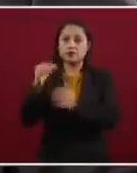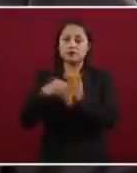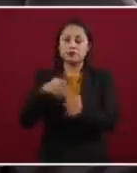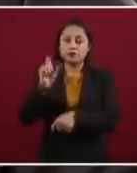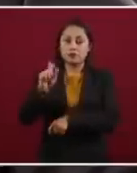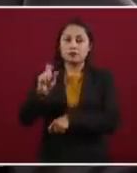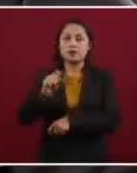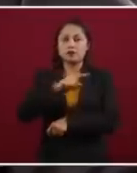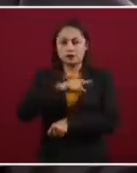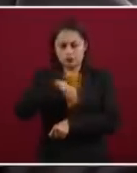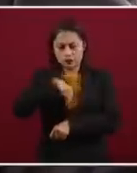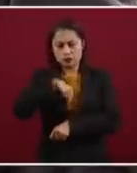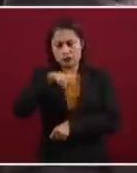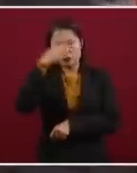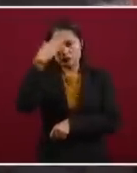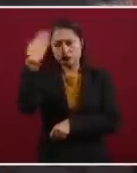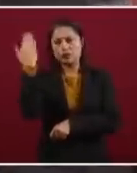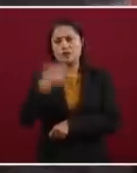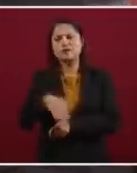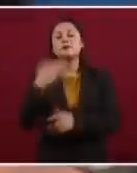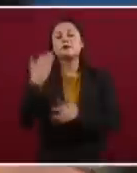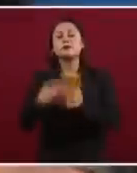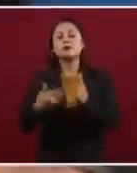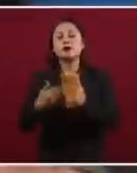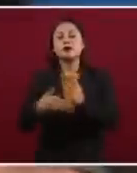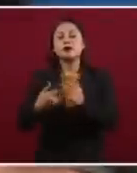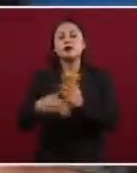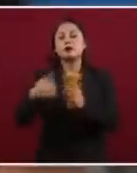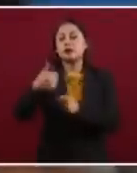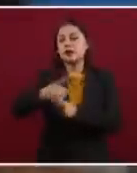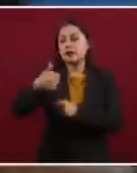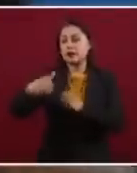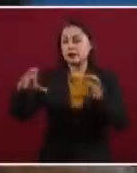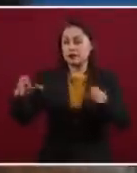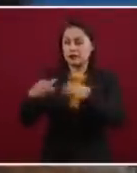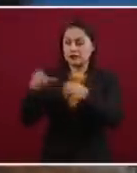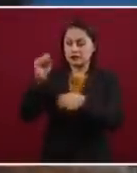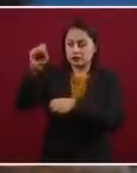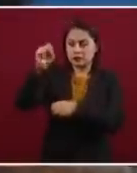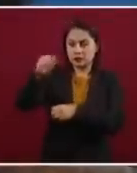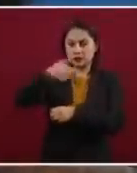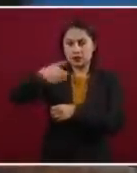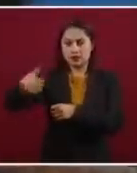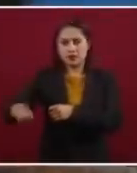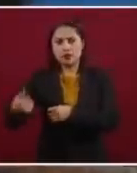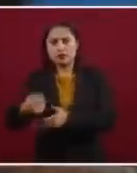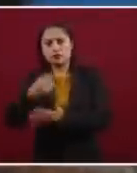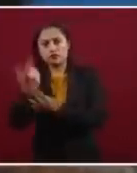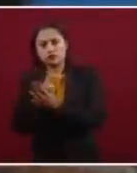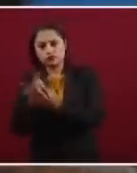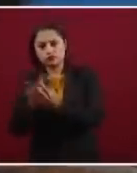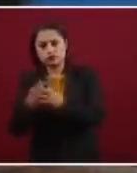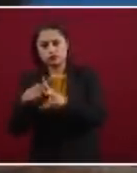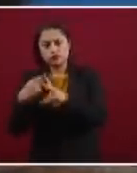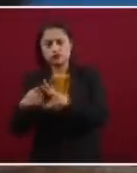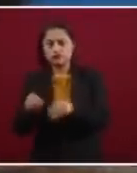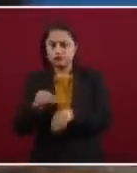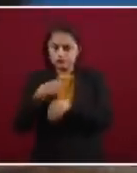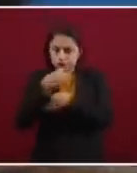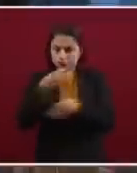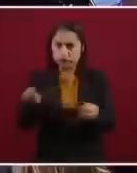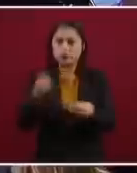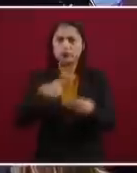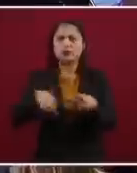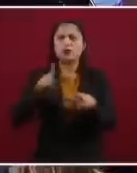contempla la rendición de cuentas de patrimonio de cada sindicato la revisión de contratos colectivos modificar las cuotas sindicales incluso